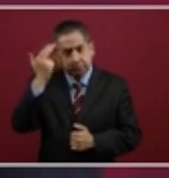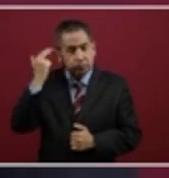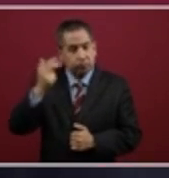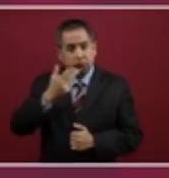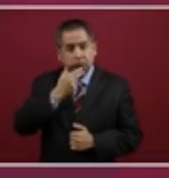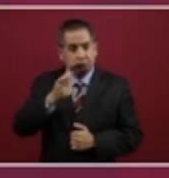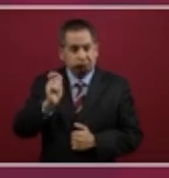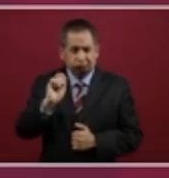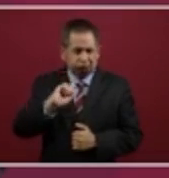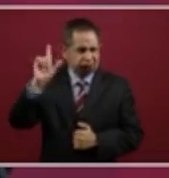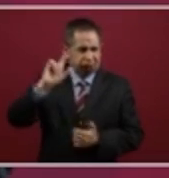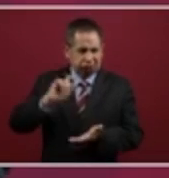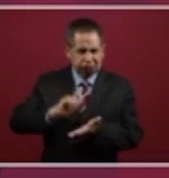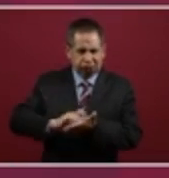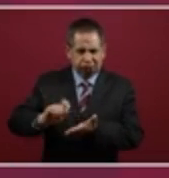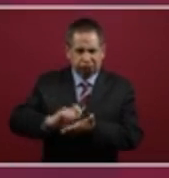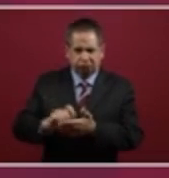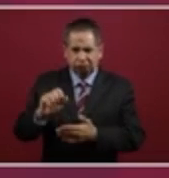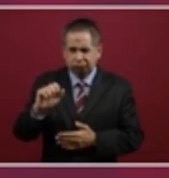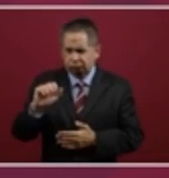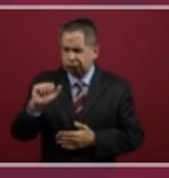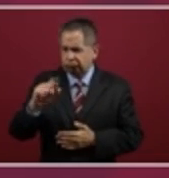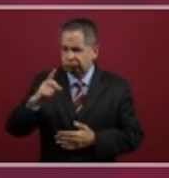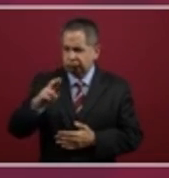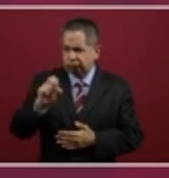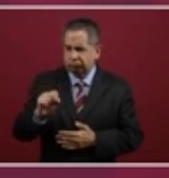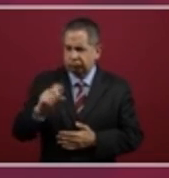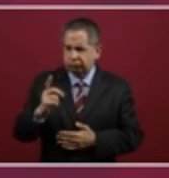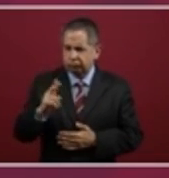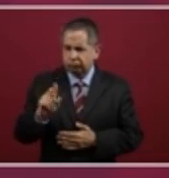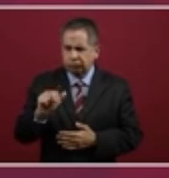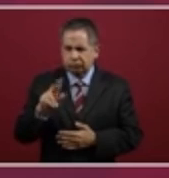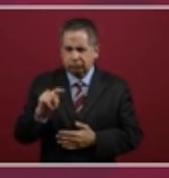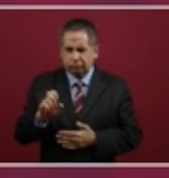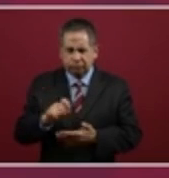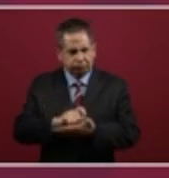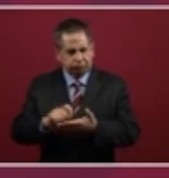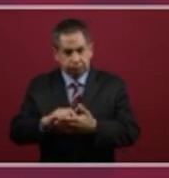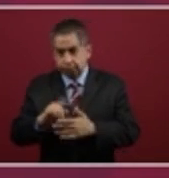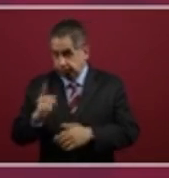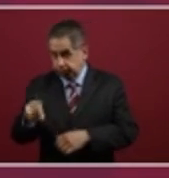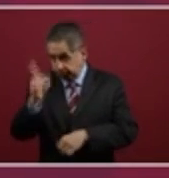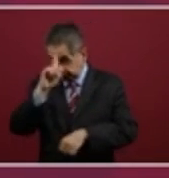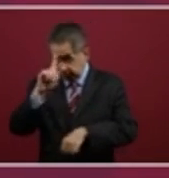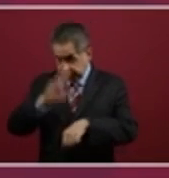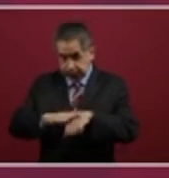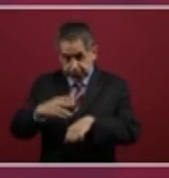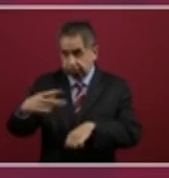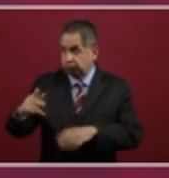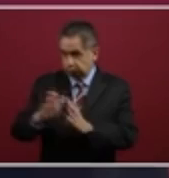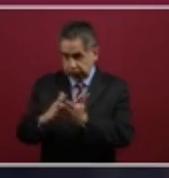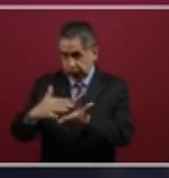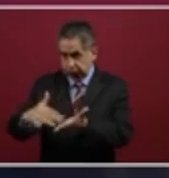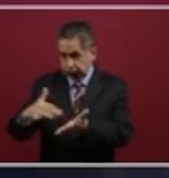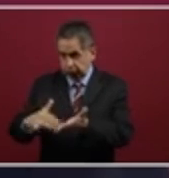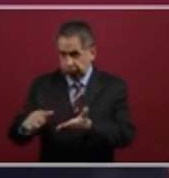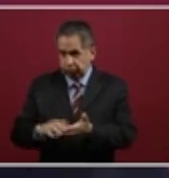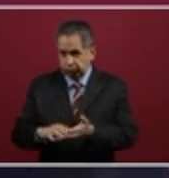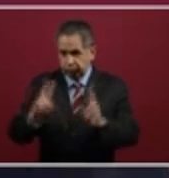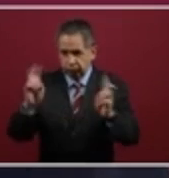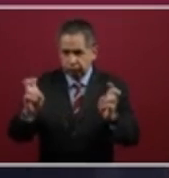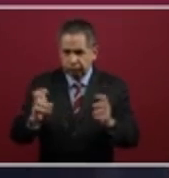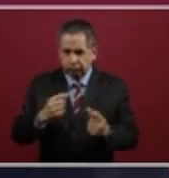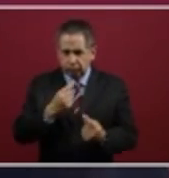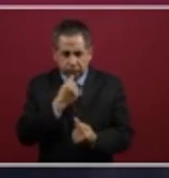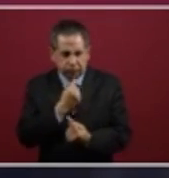escritor, Andrés I. Duarte, les recomiendo uno de sus libros, Un niño en la